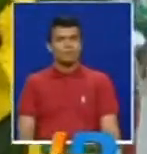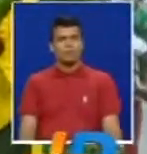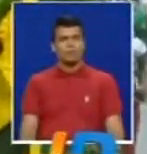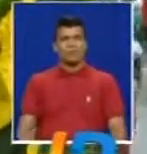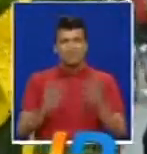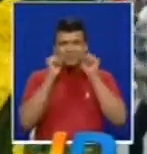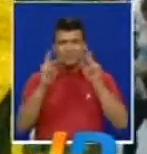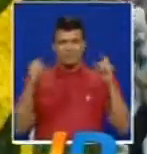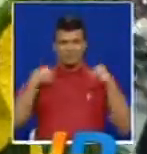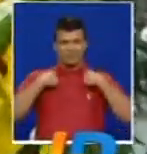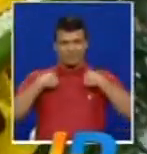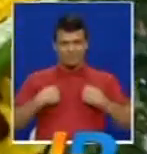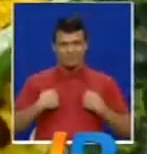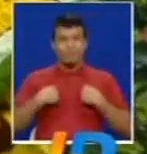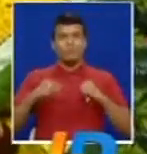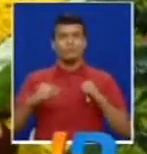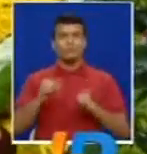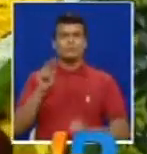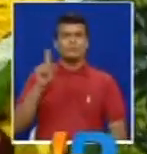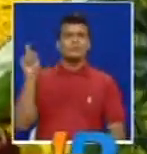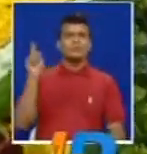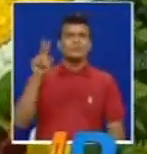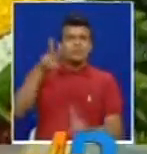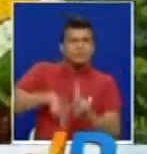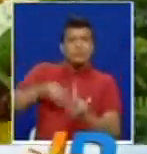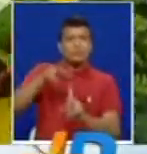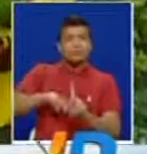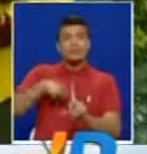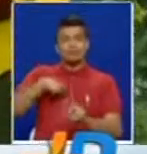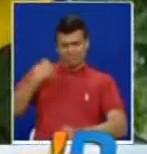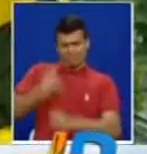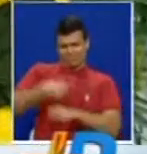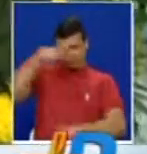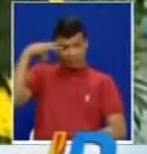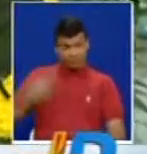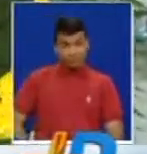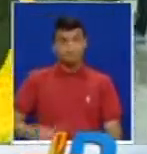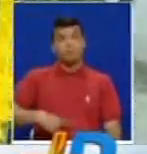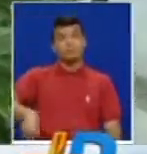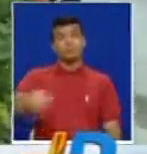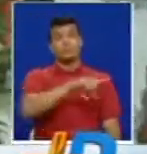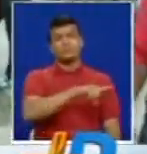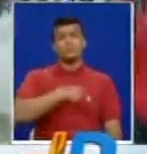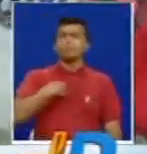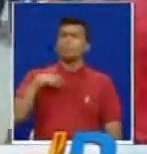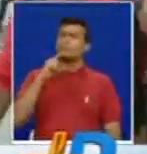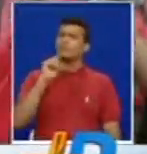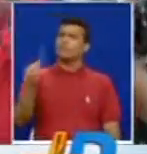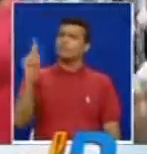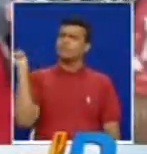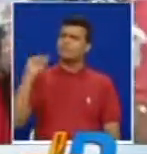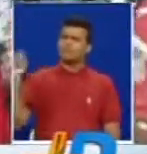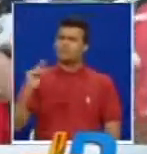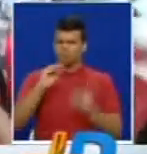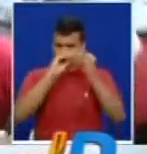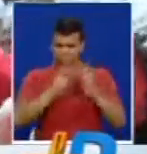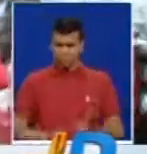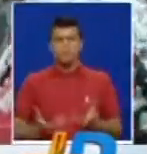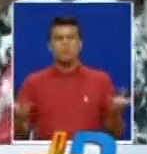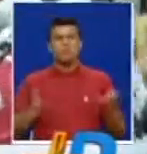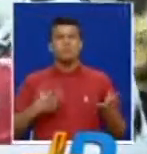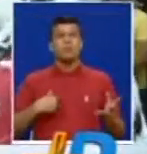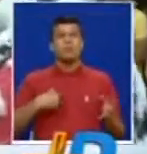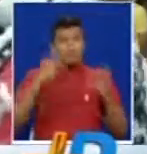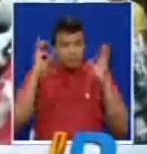de 2 meses trabajando y está con nosotros uno de ellos. ¿Cómo es su nombre? Fabián y Capote. Fabián, ¿cuánto tiempo haciendo esta silleta y desde dónde la traen?